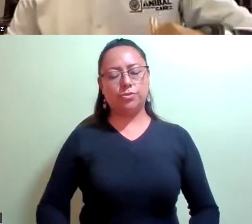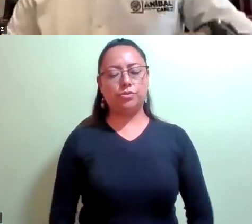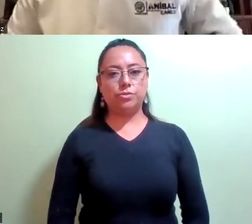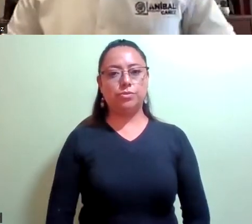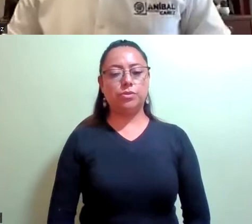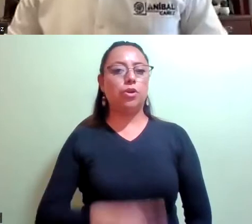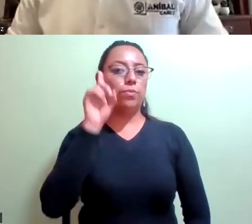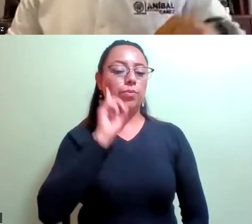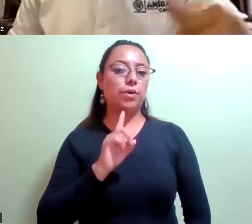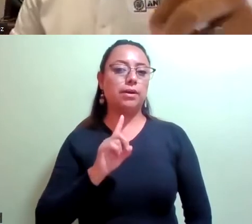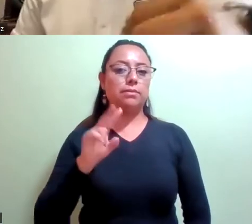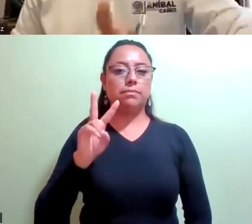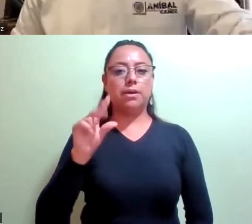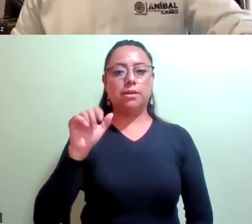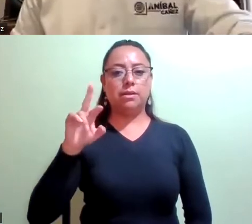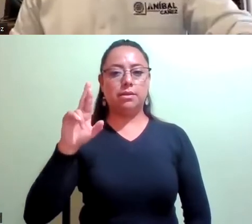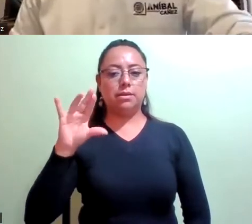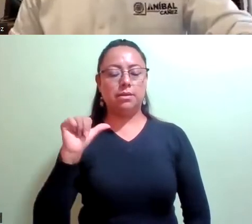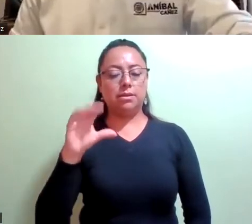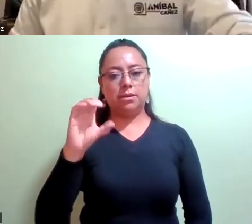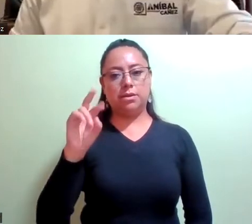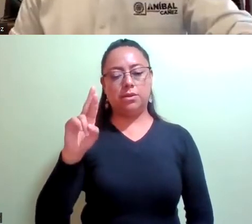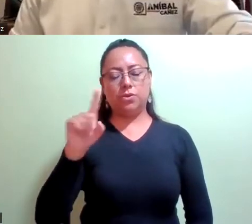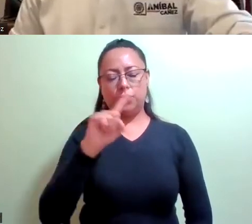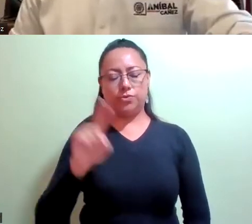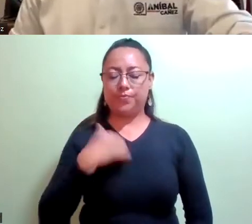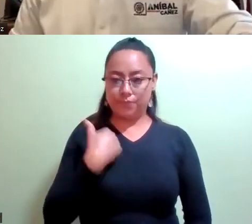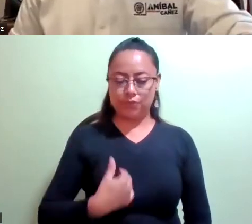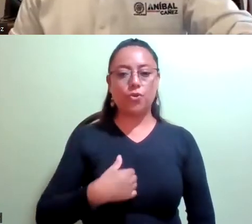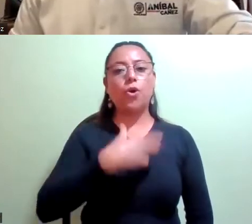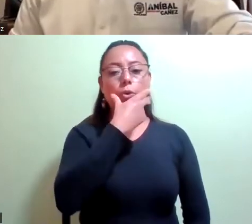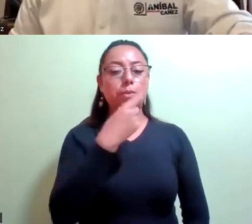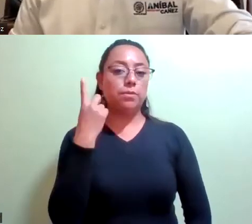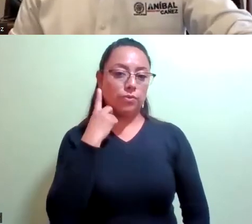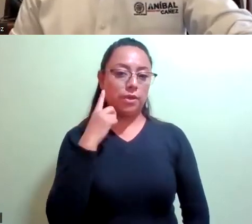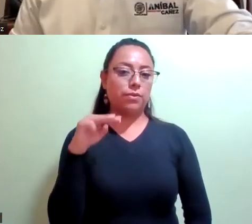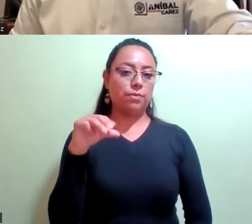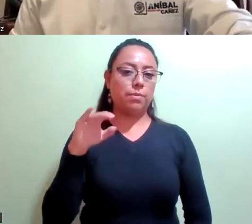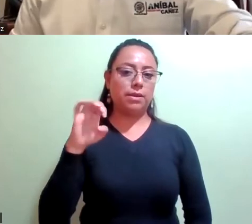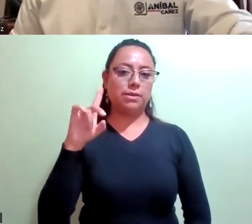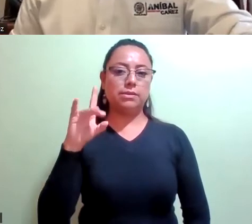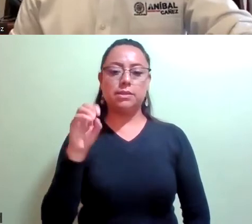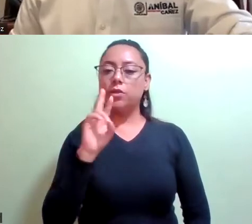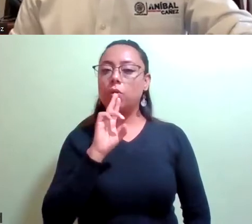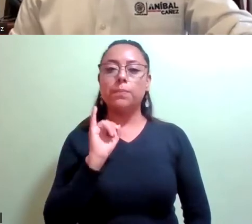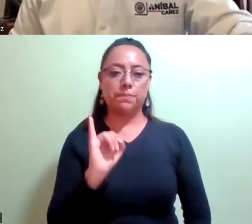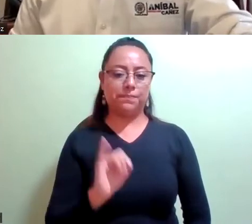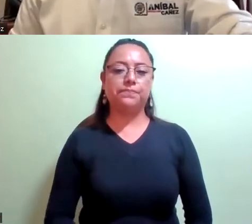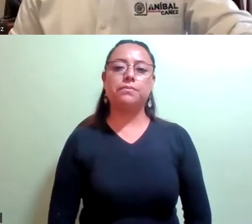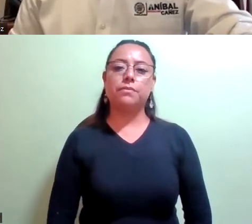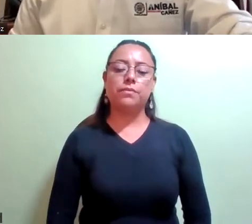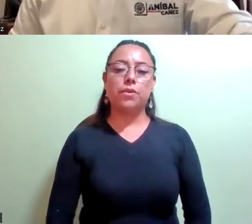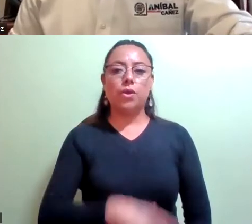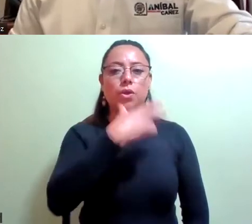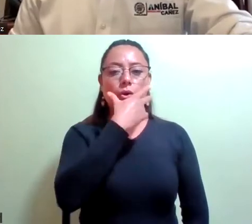Diputada Miriam Valeria Cruz. El de la voz, diputado Miguel Macedo, a favor. Diputado Héctor Díaz